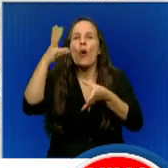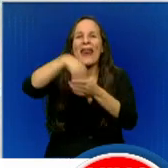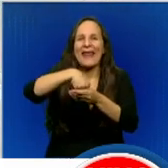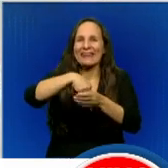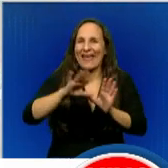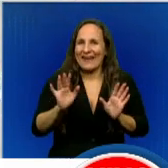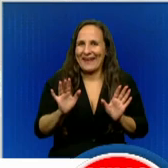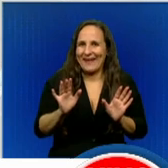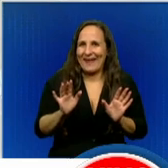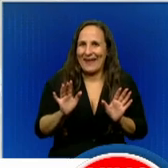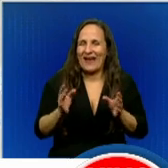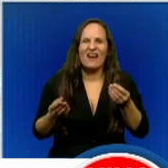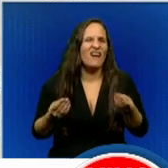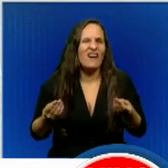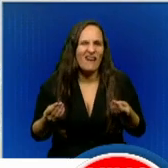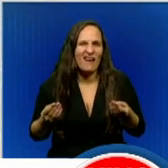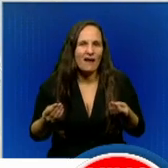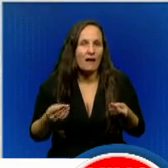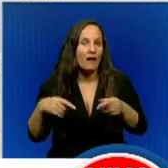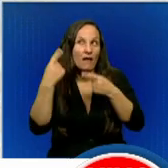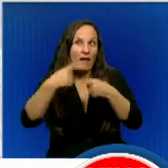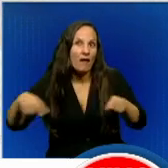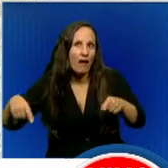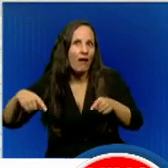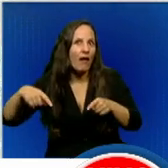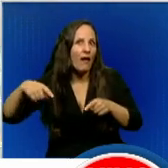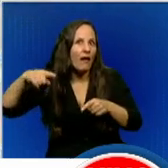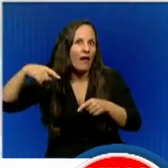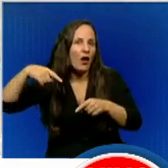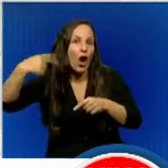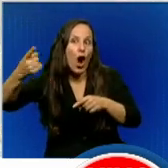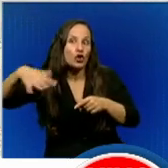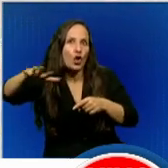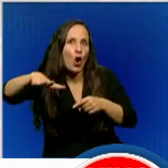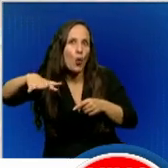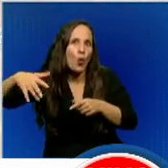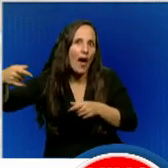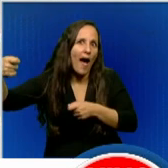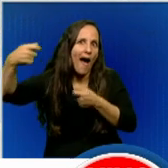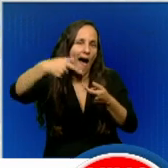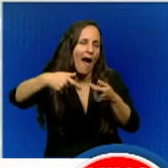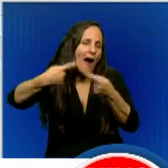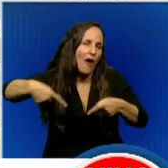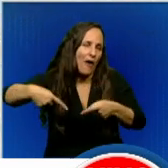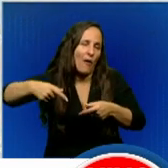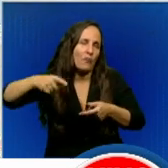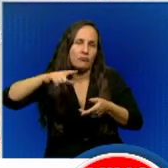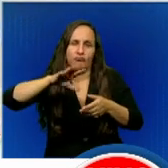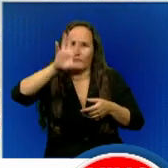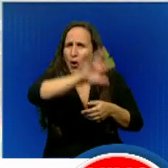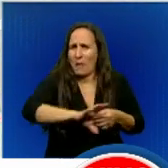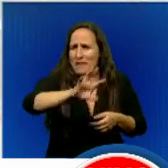donde fíjense todo proveedor que viene de otra jurisdicción de cualquier otro lugar del